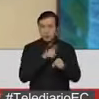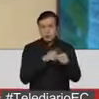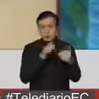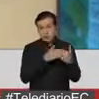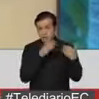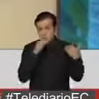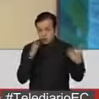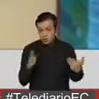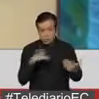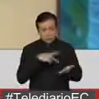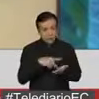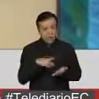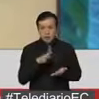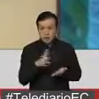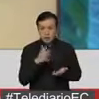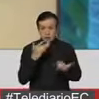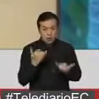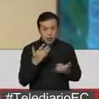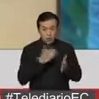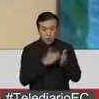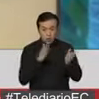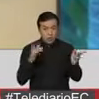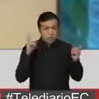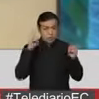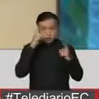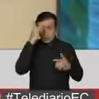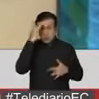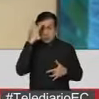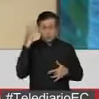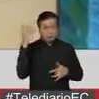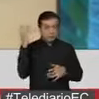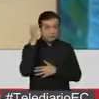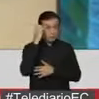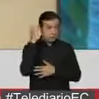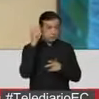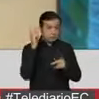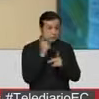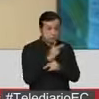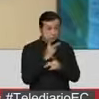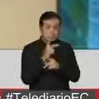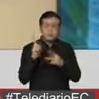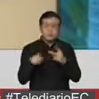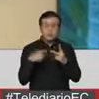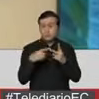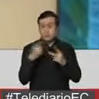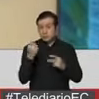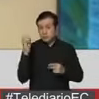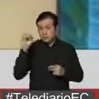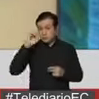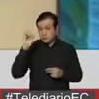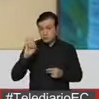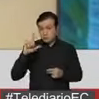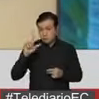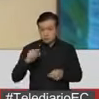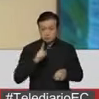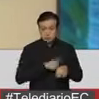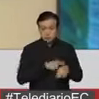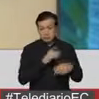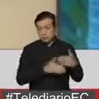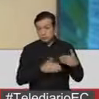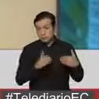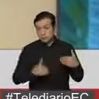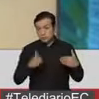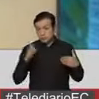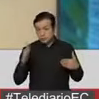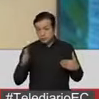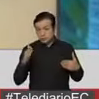gracia, salir de este periodo difícil del coronavirus. Se logra reducir tasa de interés, extender plazos y reducir el